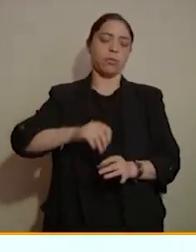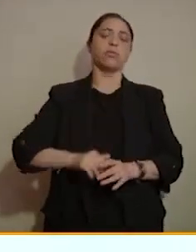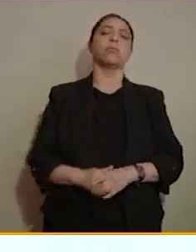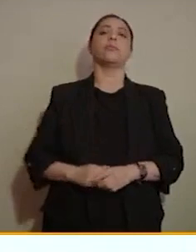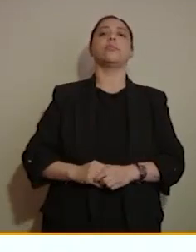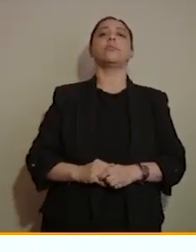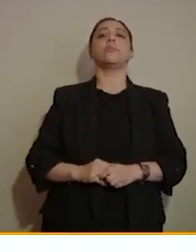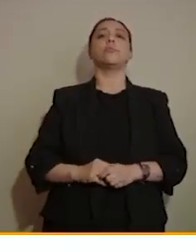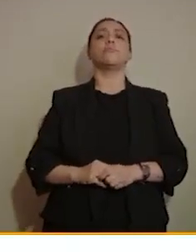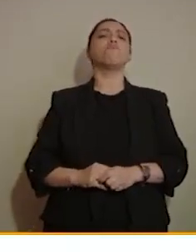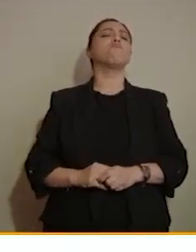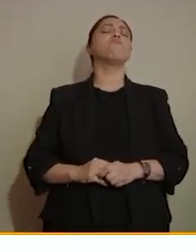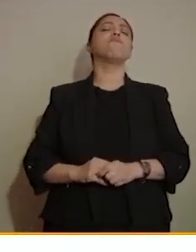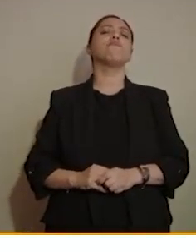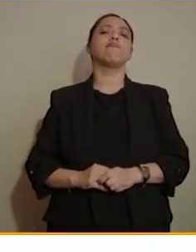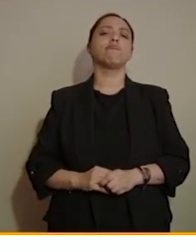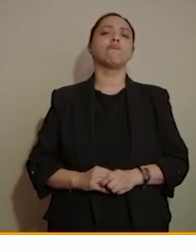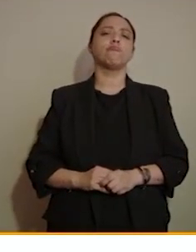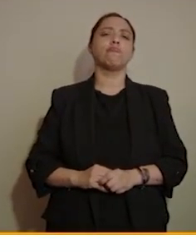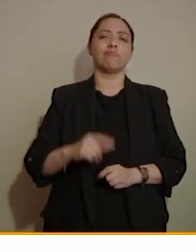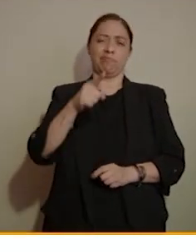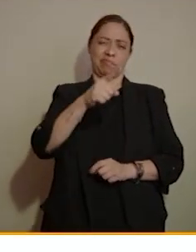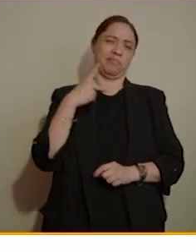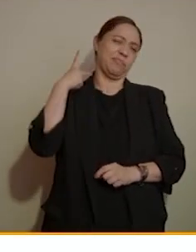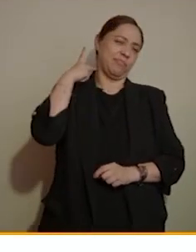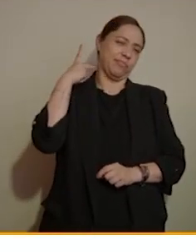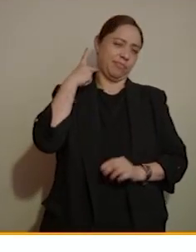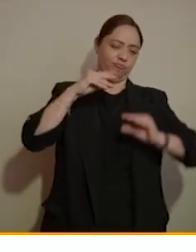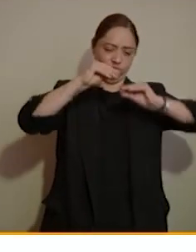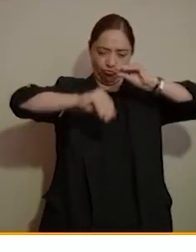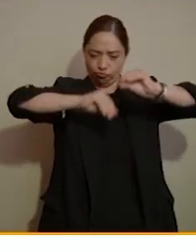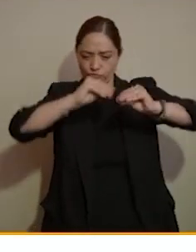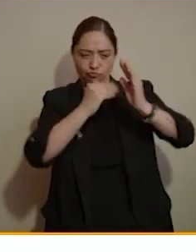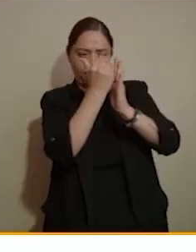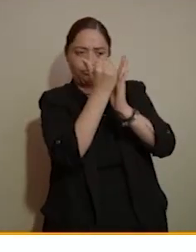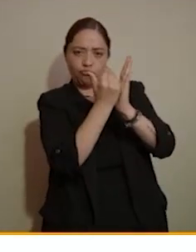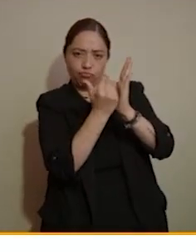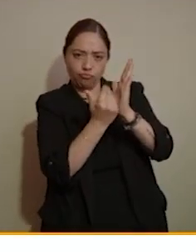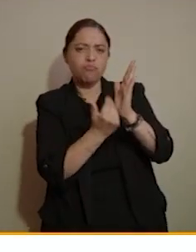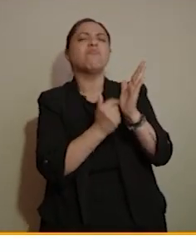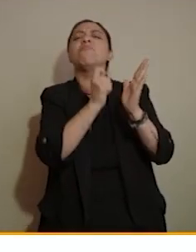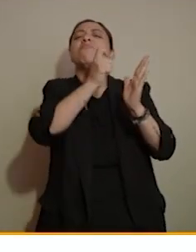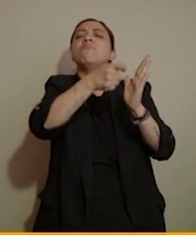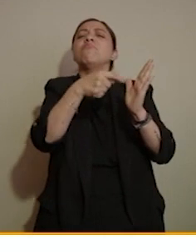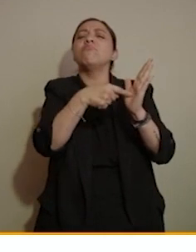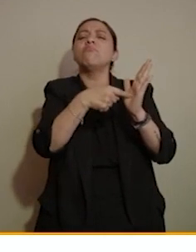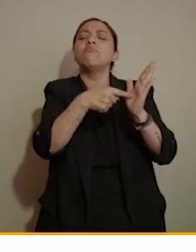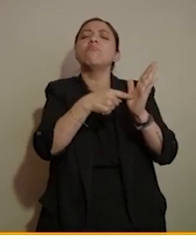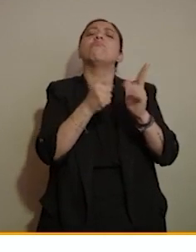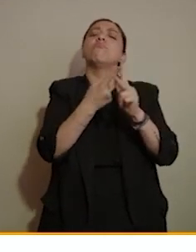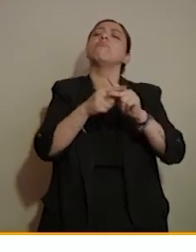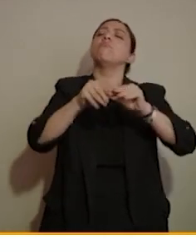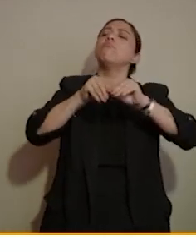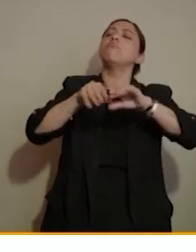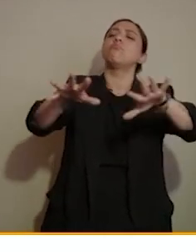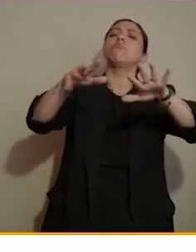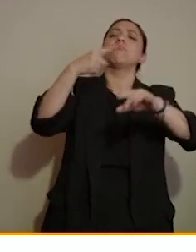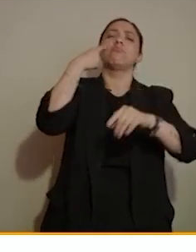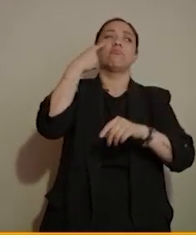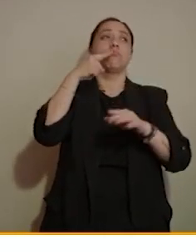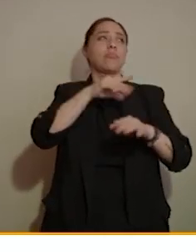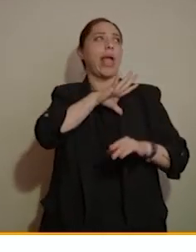Que incluye esta política, porque ya se está circulando y a grandes rasgos en torno